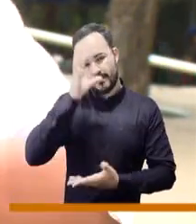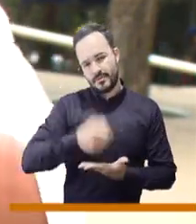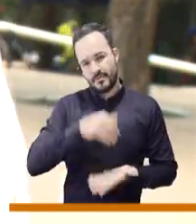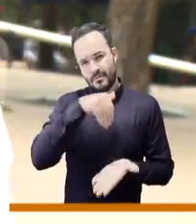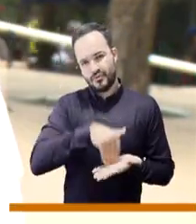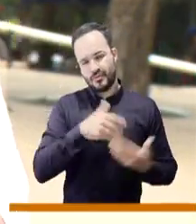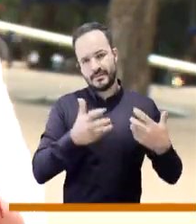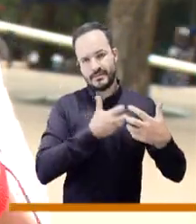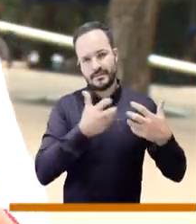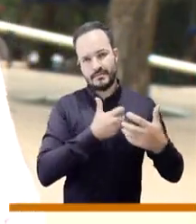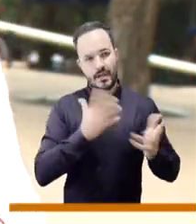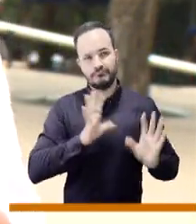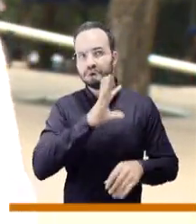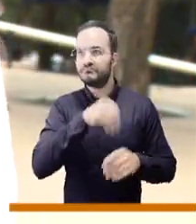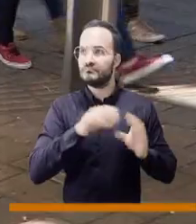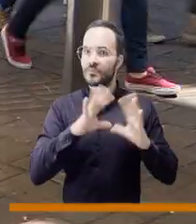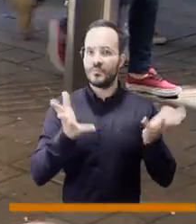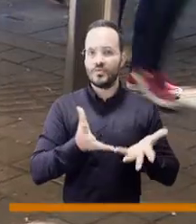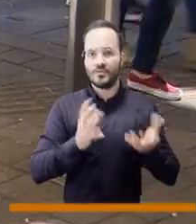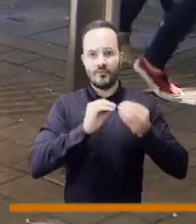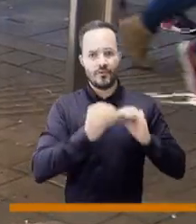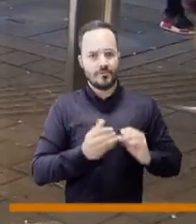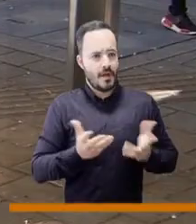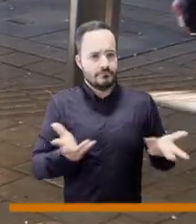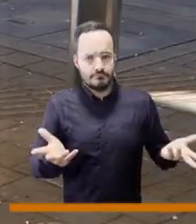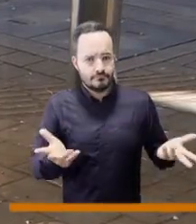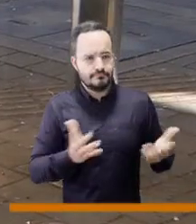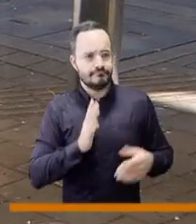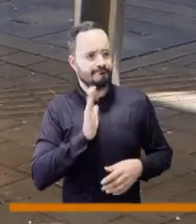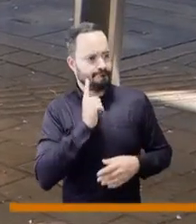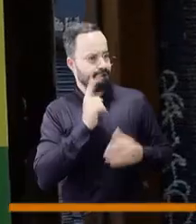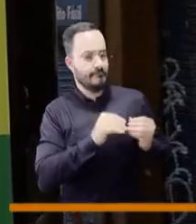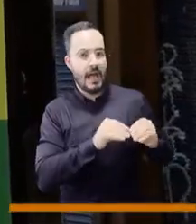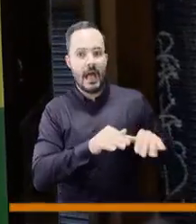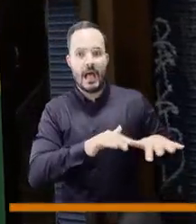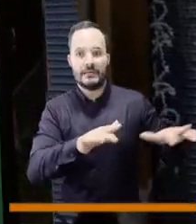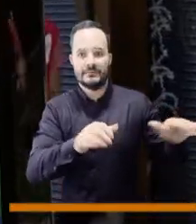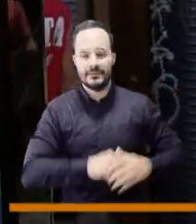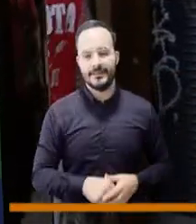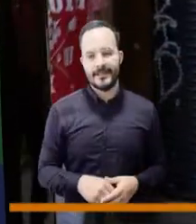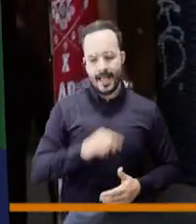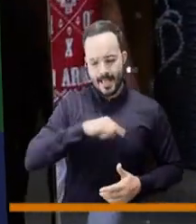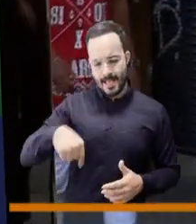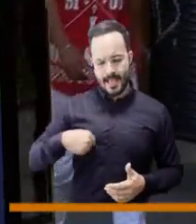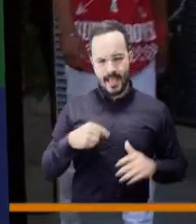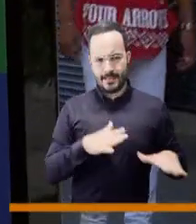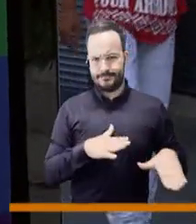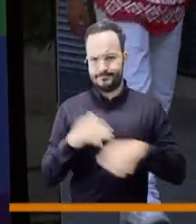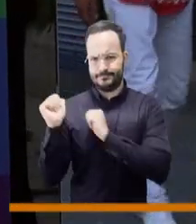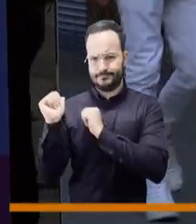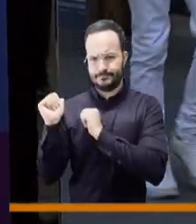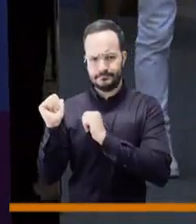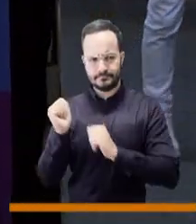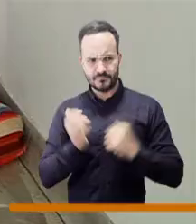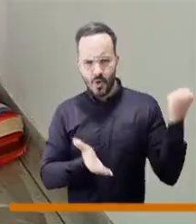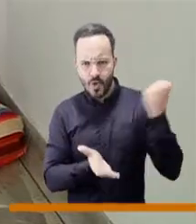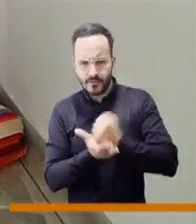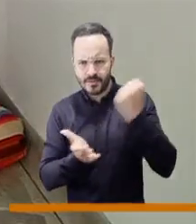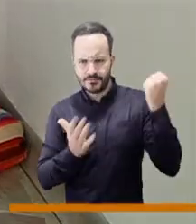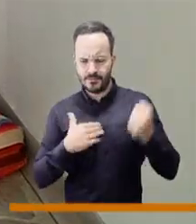un relacionamiento, una manera de estar y de ser en el mundo. Nosotras nos fugamos de la obligatoriedad de ser